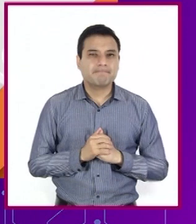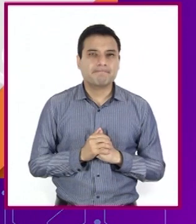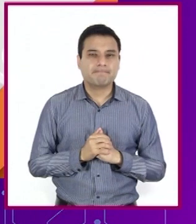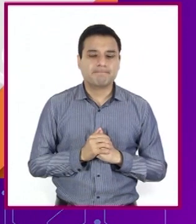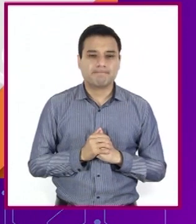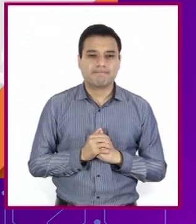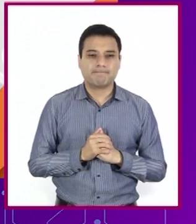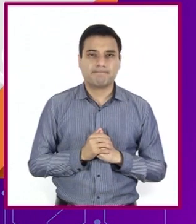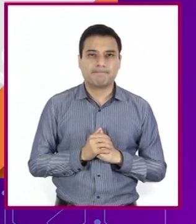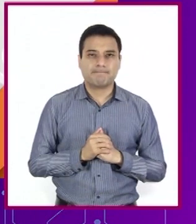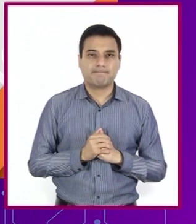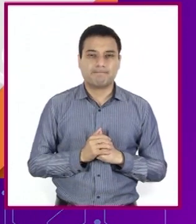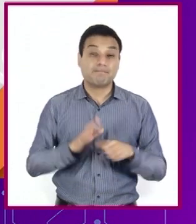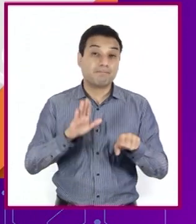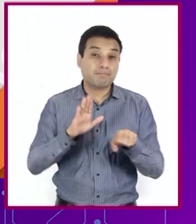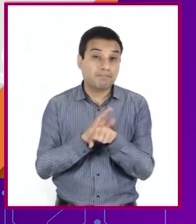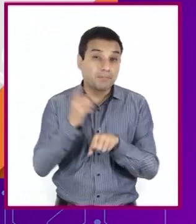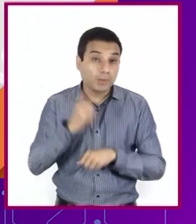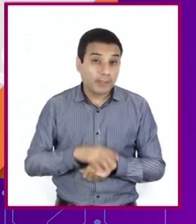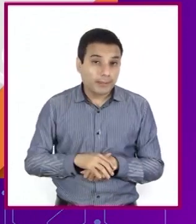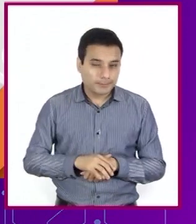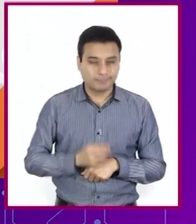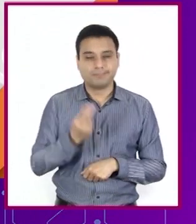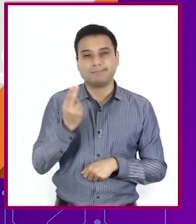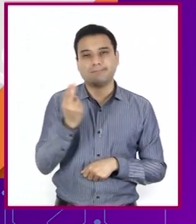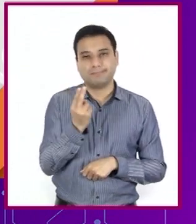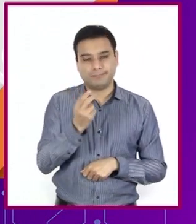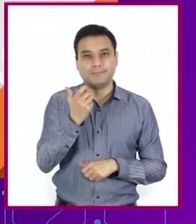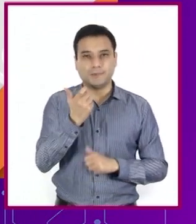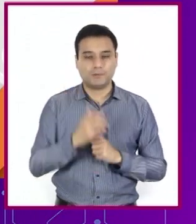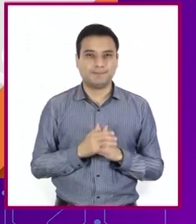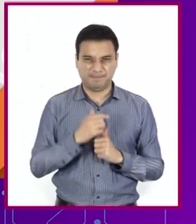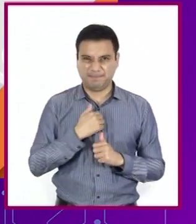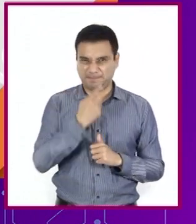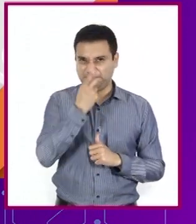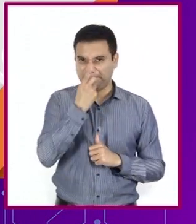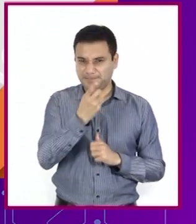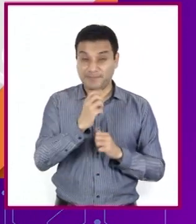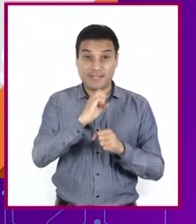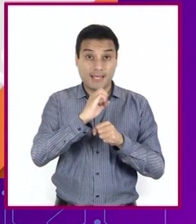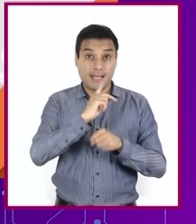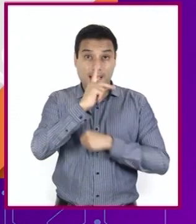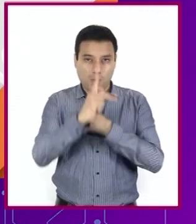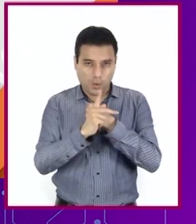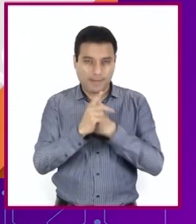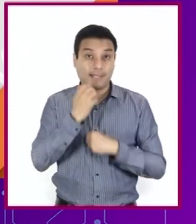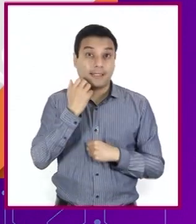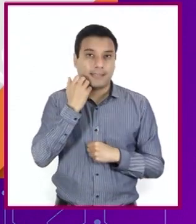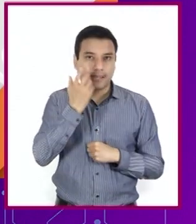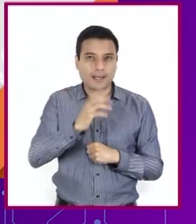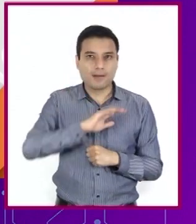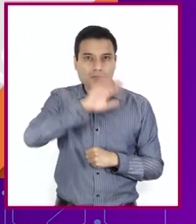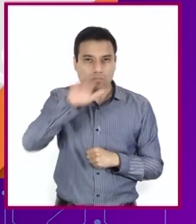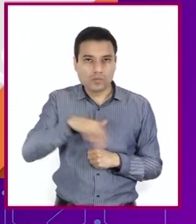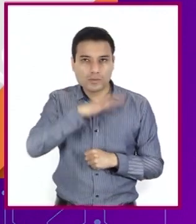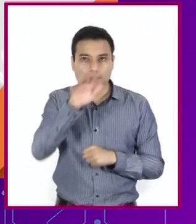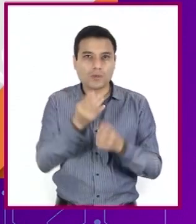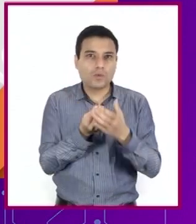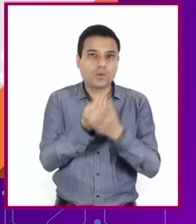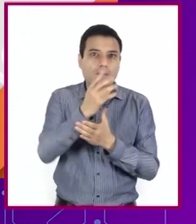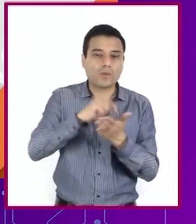Causas económicas. Como ya mencionamos, Europa buscó nuevos espacios económicos para